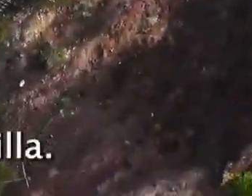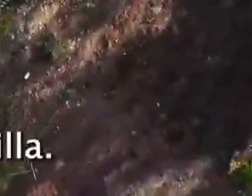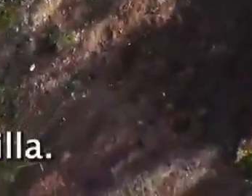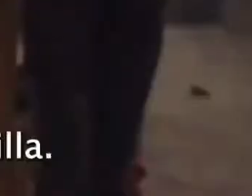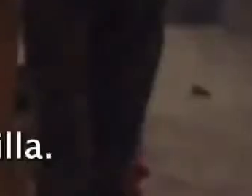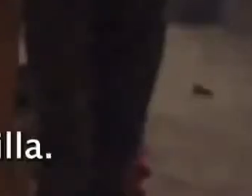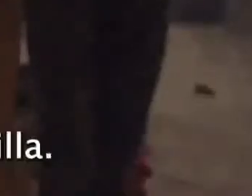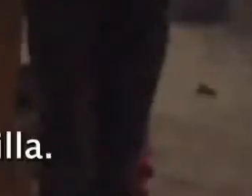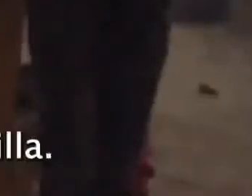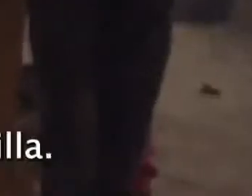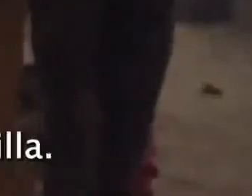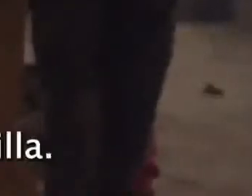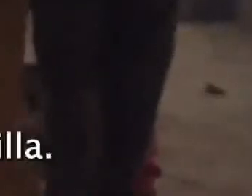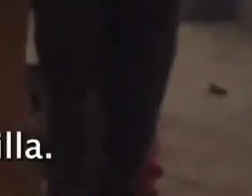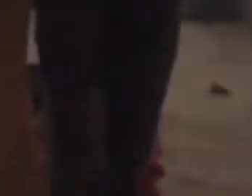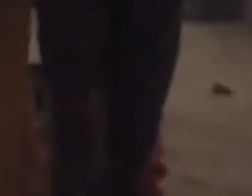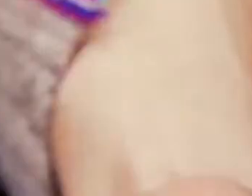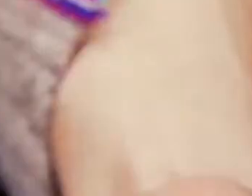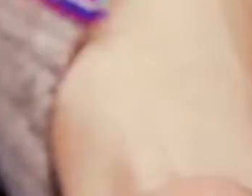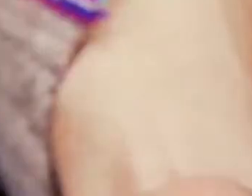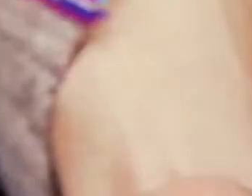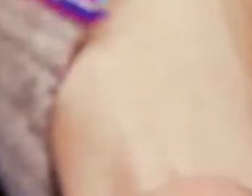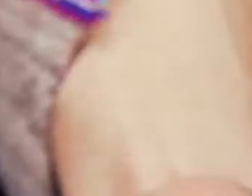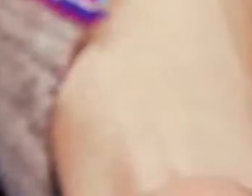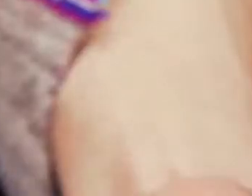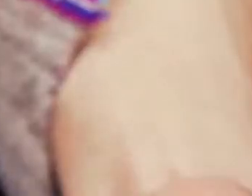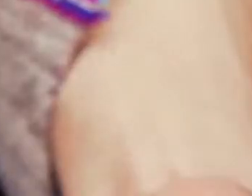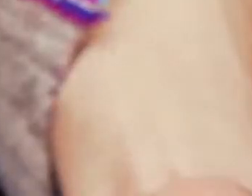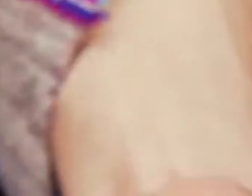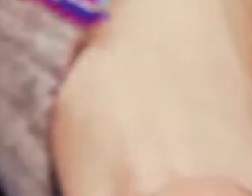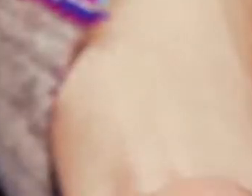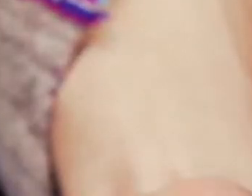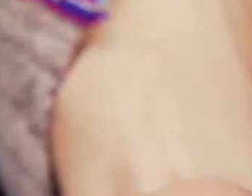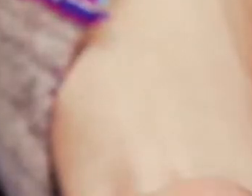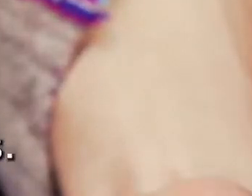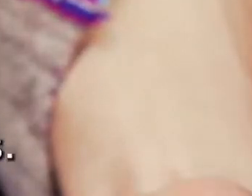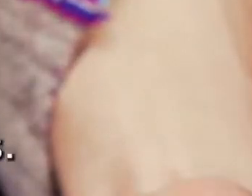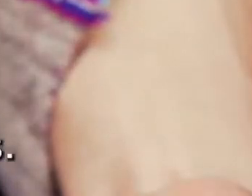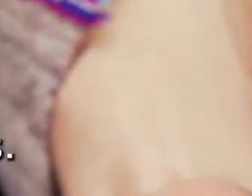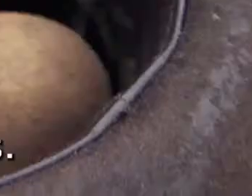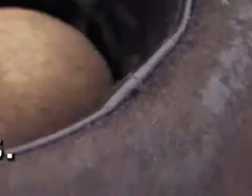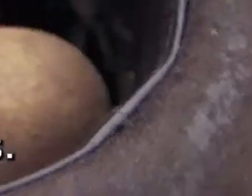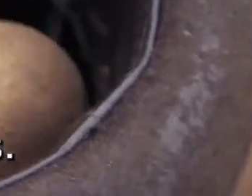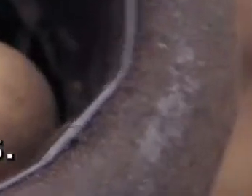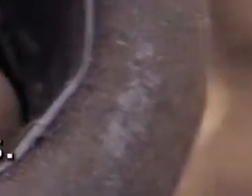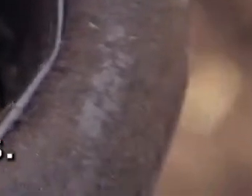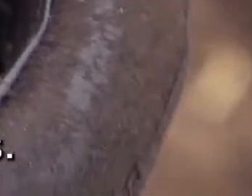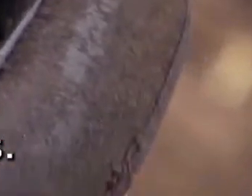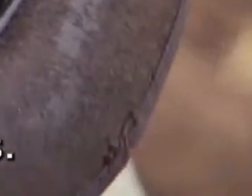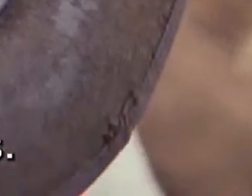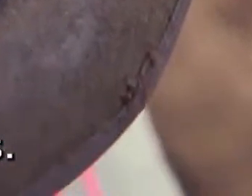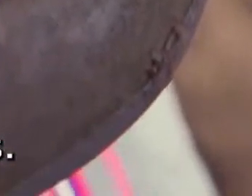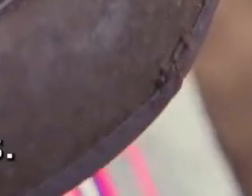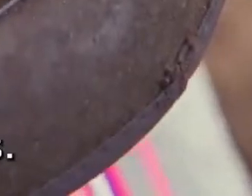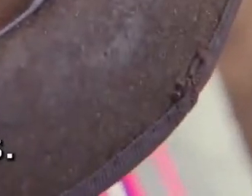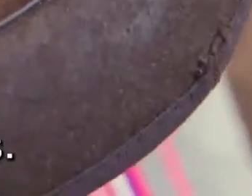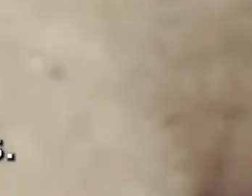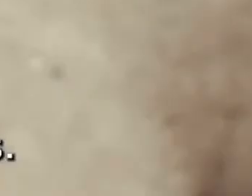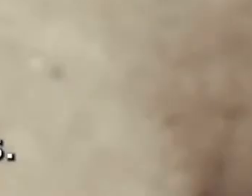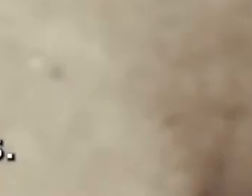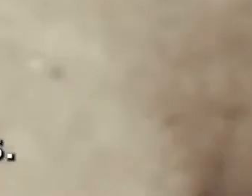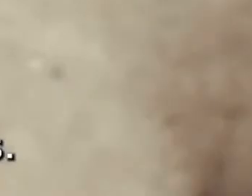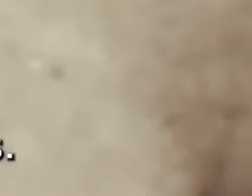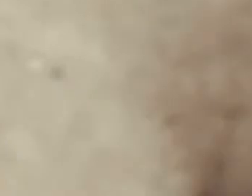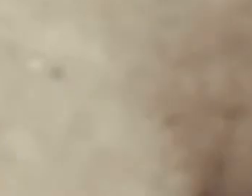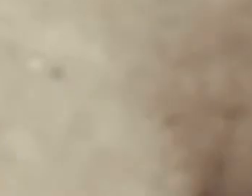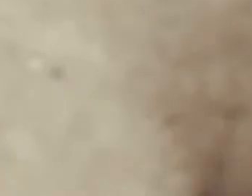Nosotros como seres humanos también somos semillas. La semilla tiene un valor muy importante, que es la que garantiza la pervivencia del ser humano